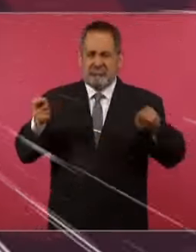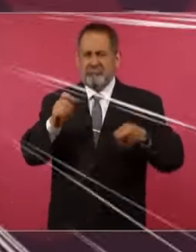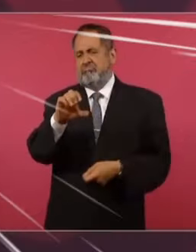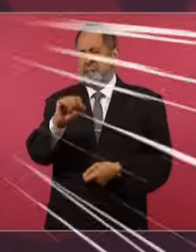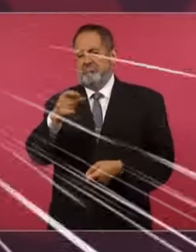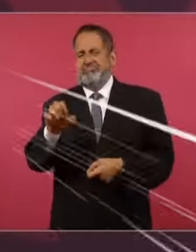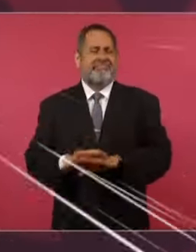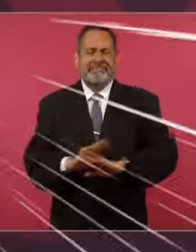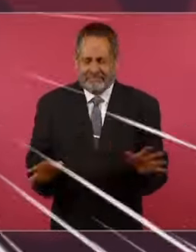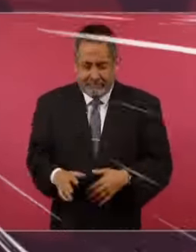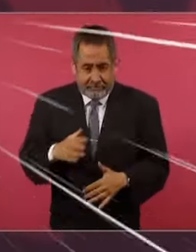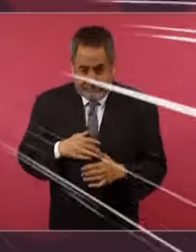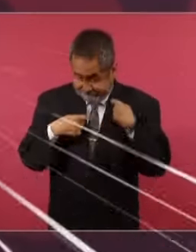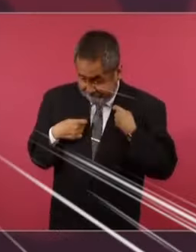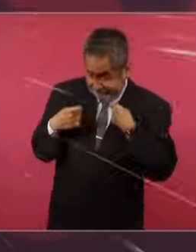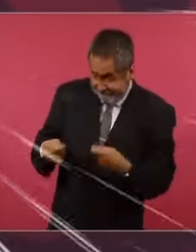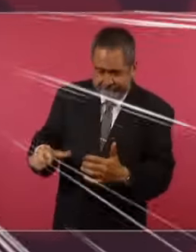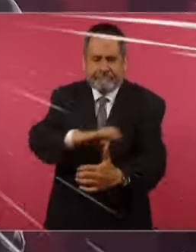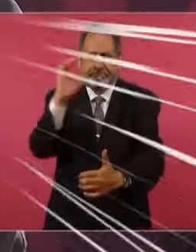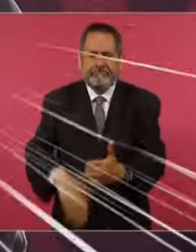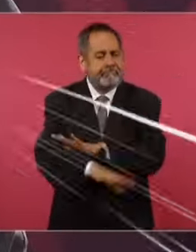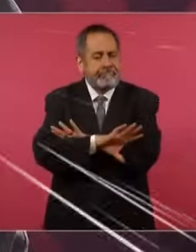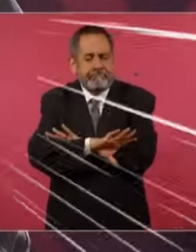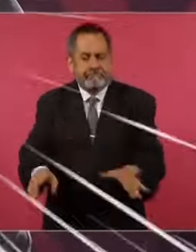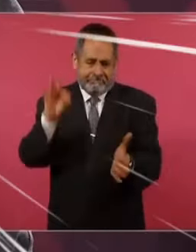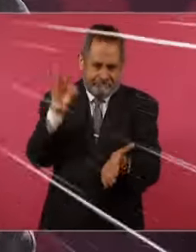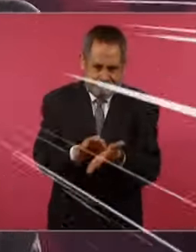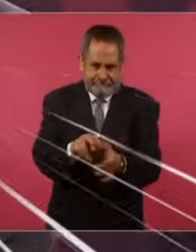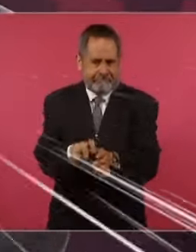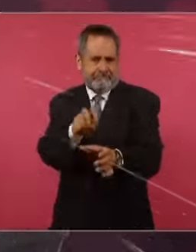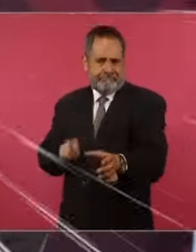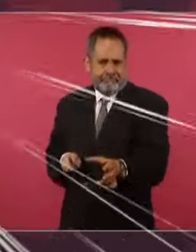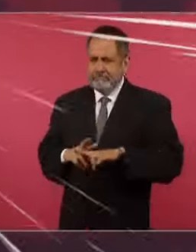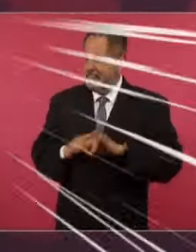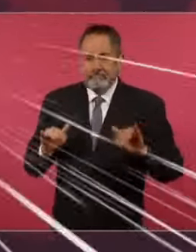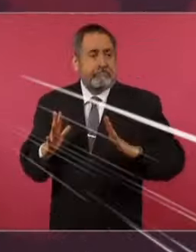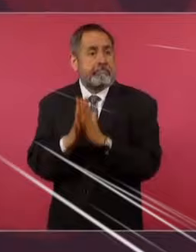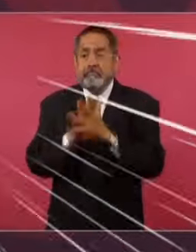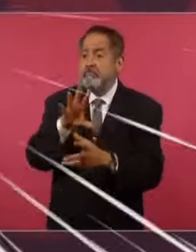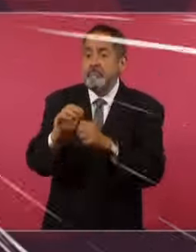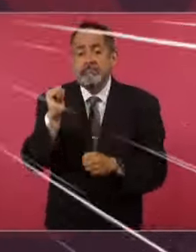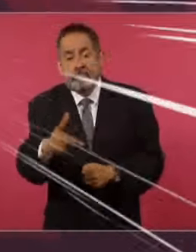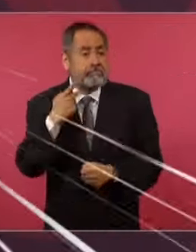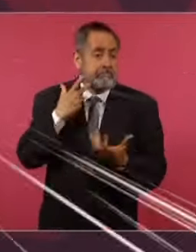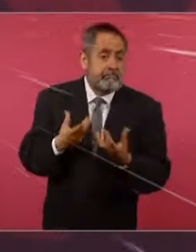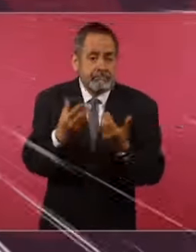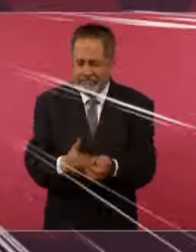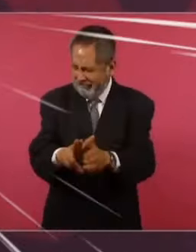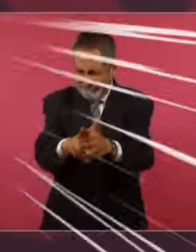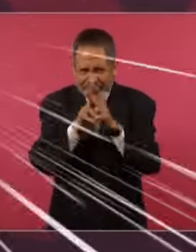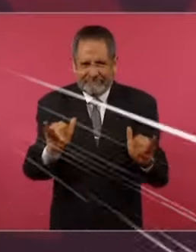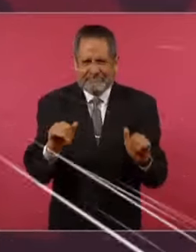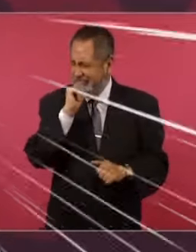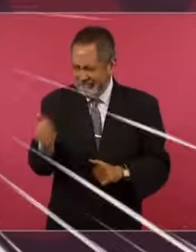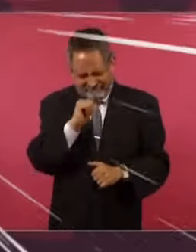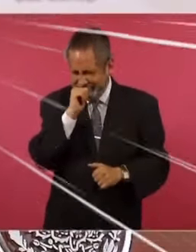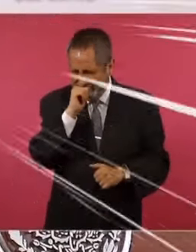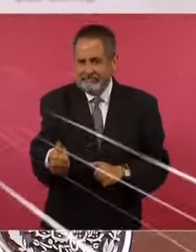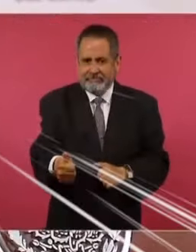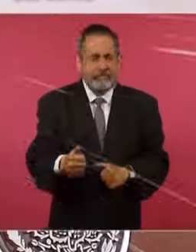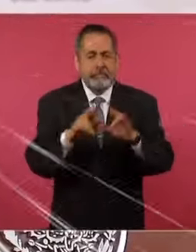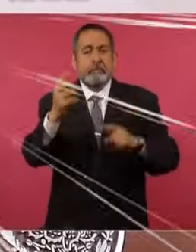casque ya termino y no vuelvo a participar en Ninguna actividad pública nada